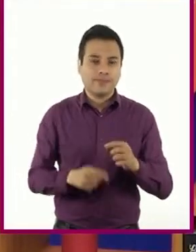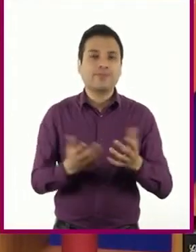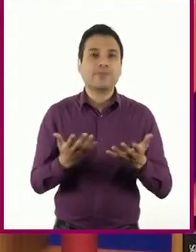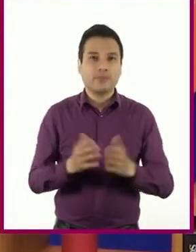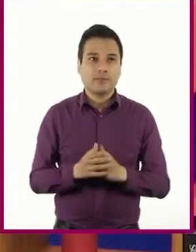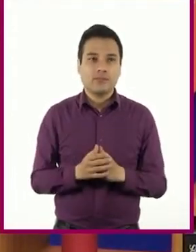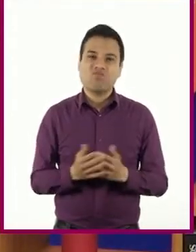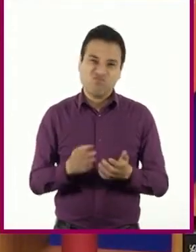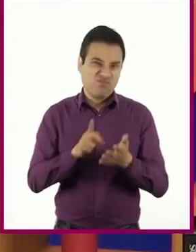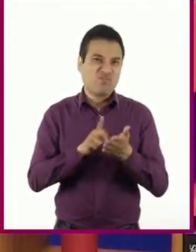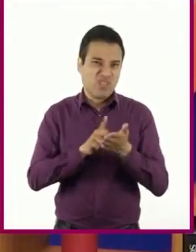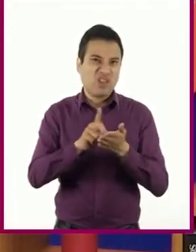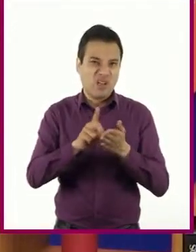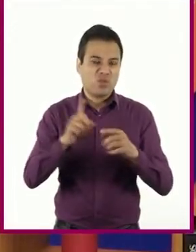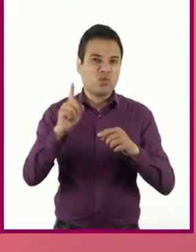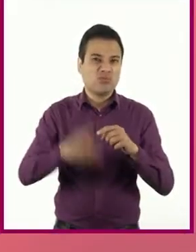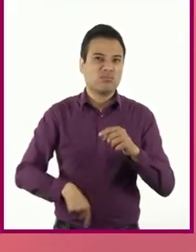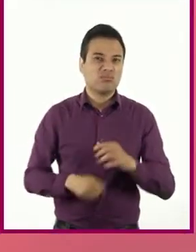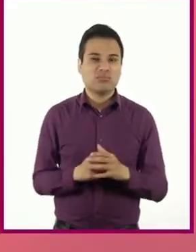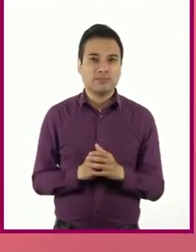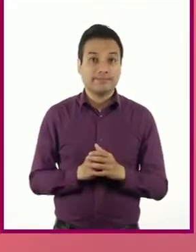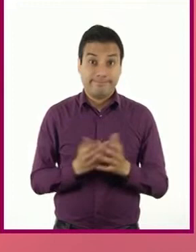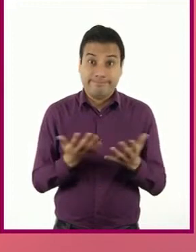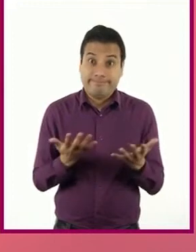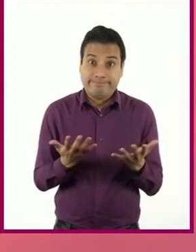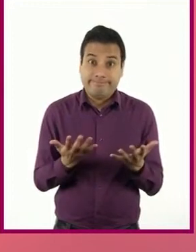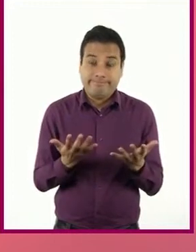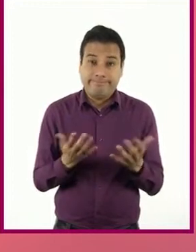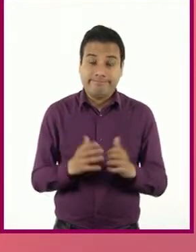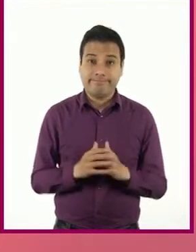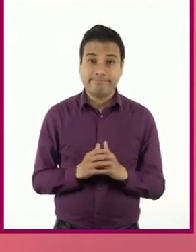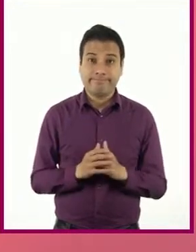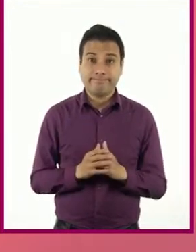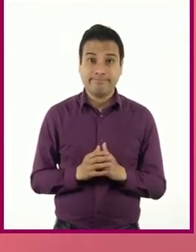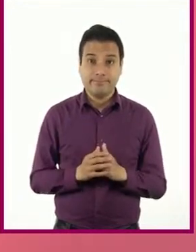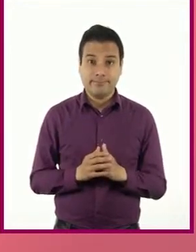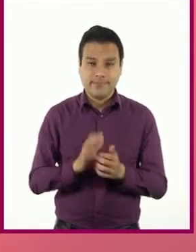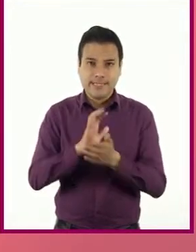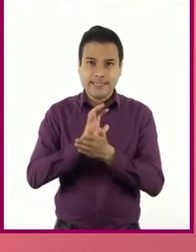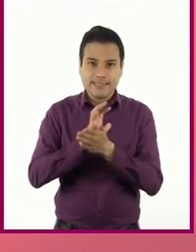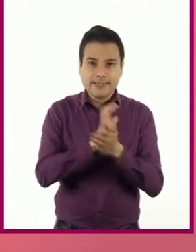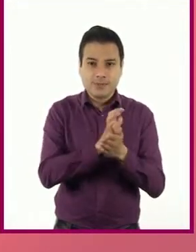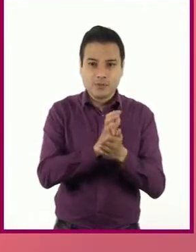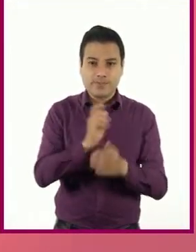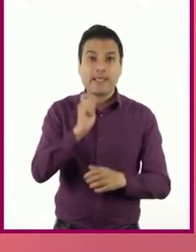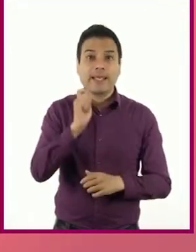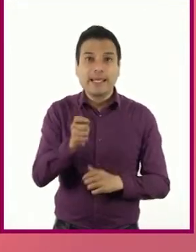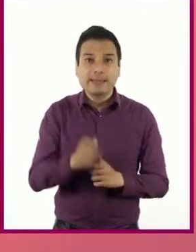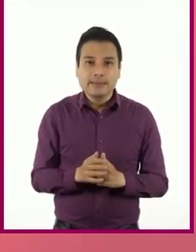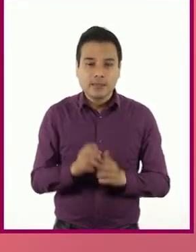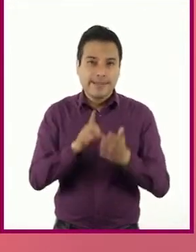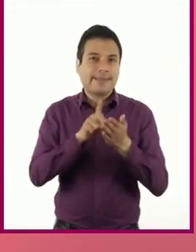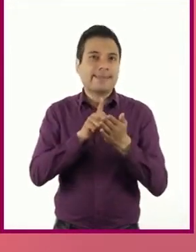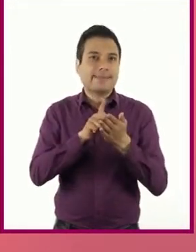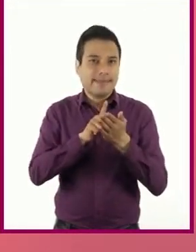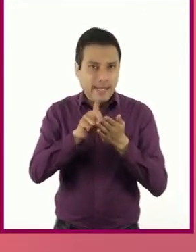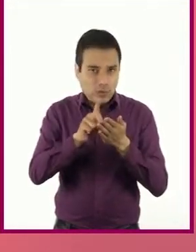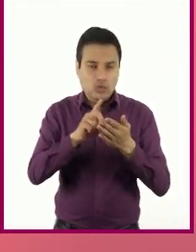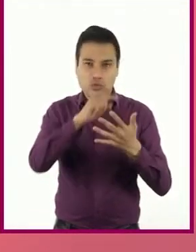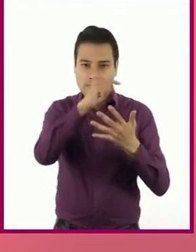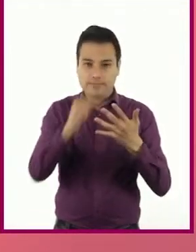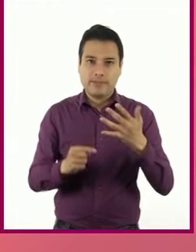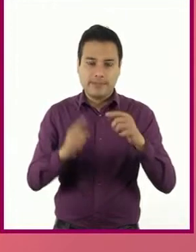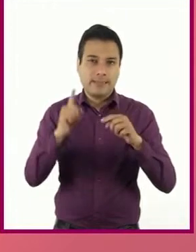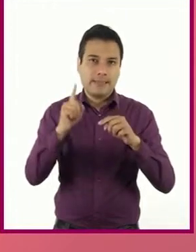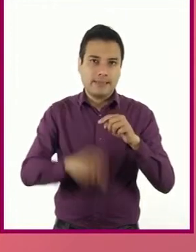Se le negó el derecho, profesora. Entonces, se entiende por discriminación a la privación de derechos, ya sea por una pertenencia